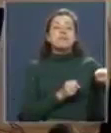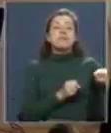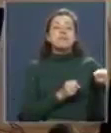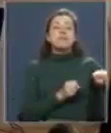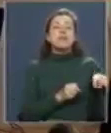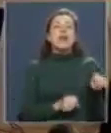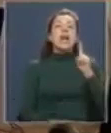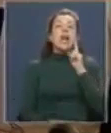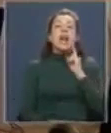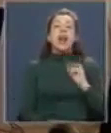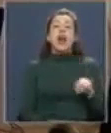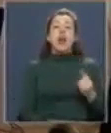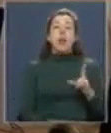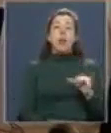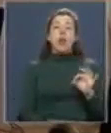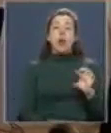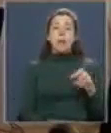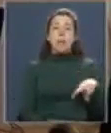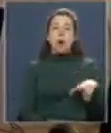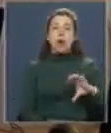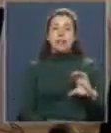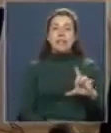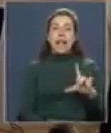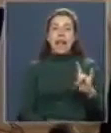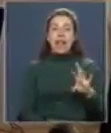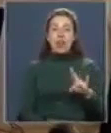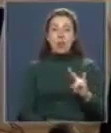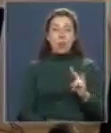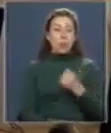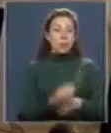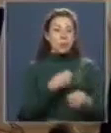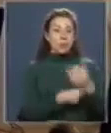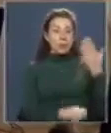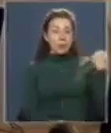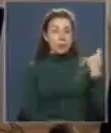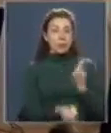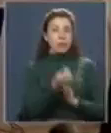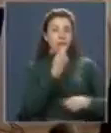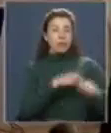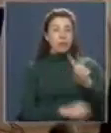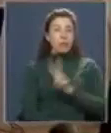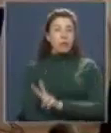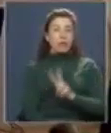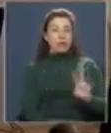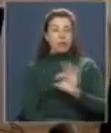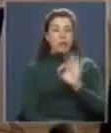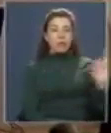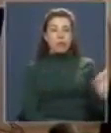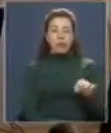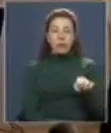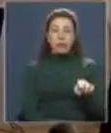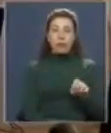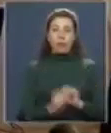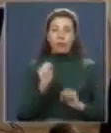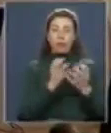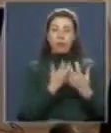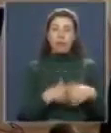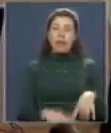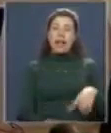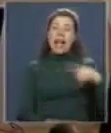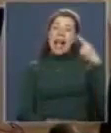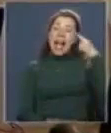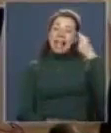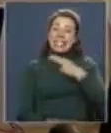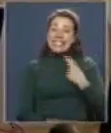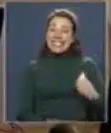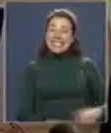de Julio Ponce Lerú. Además, durante el año pasado se vendió el 22% de dicha empresa a la china